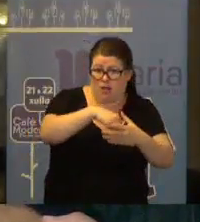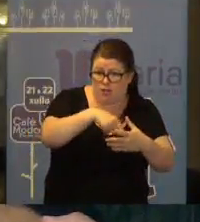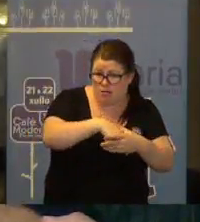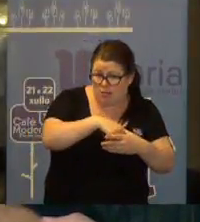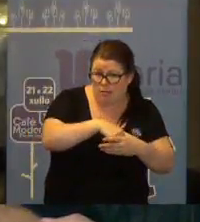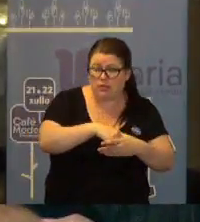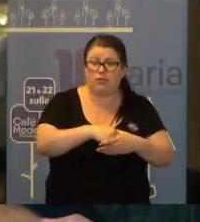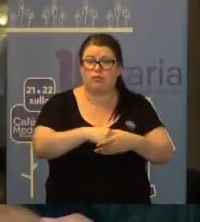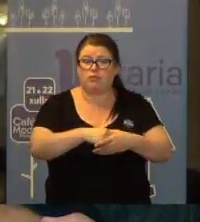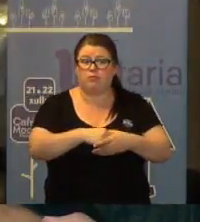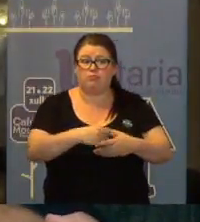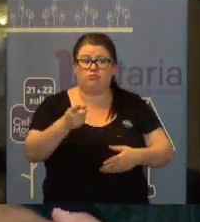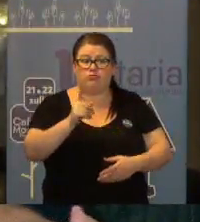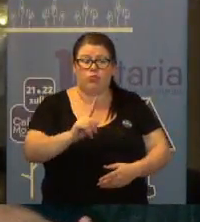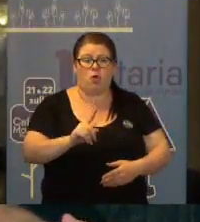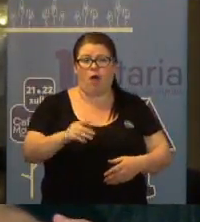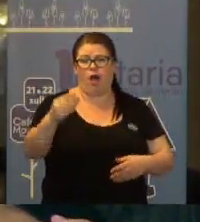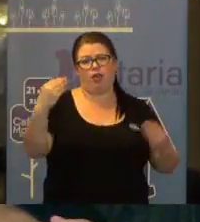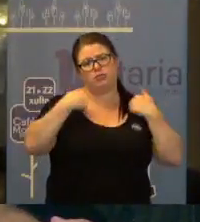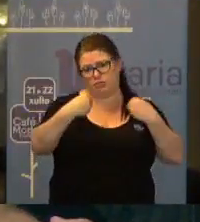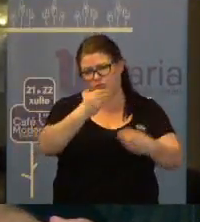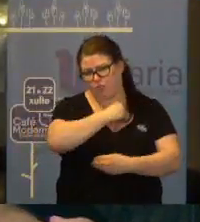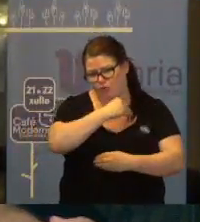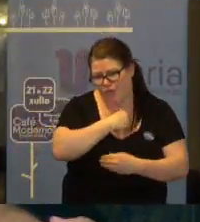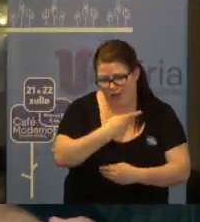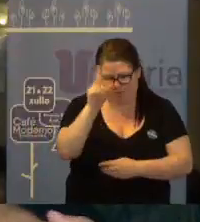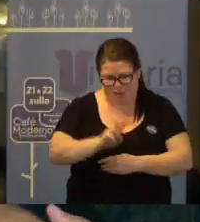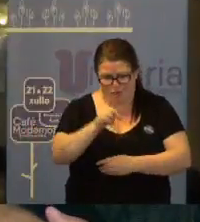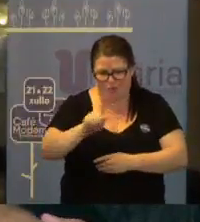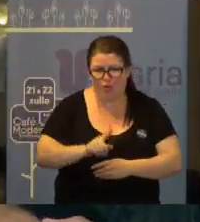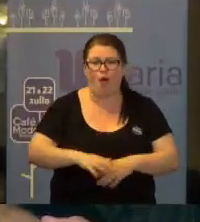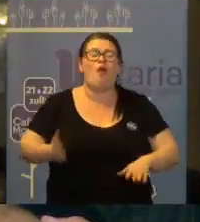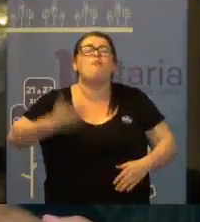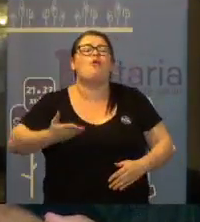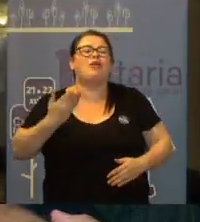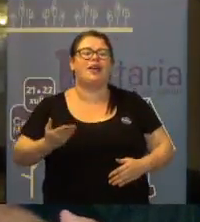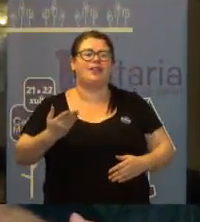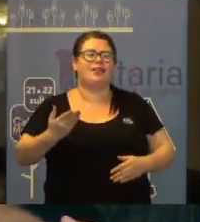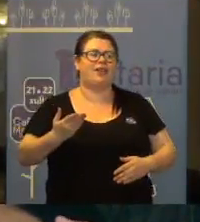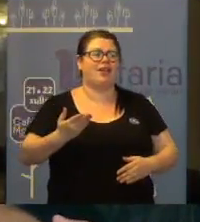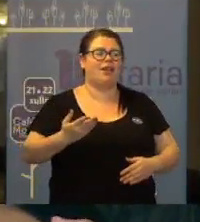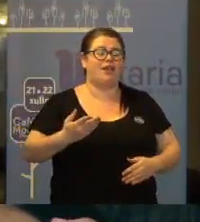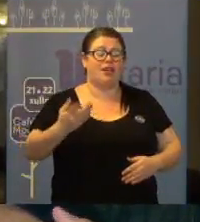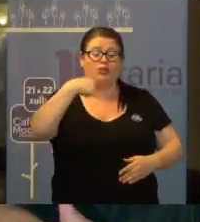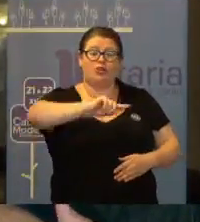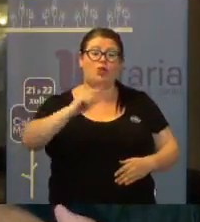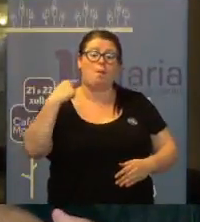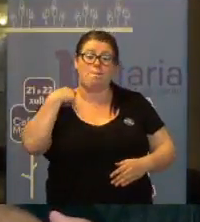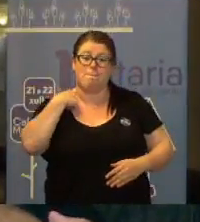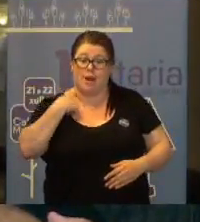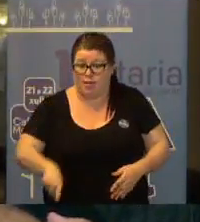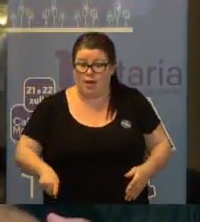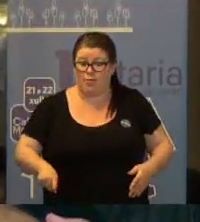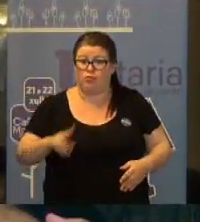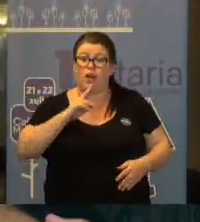para que os queres? Non vimos aquí a sufrir tampouco, non? Pero para mí o fundamental e o que en todo caso fixo que perdéramos o pulso que tiñamos hai